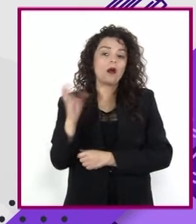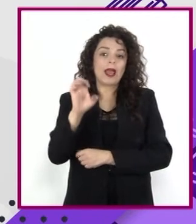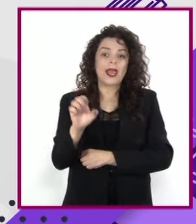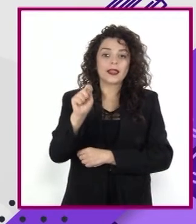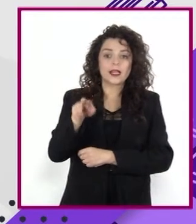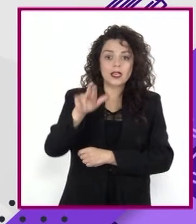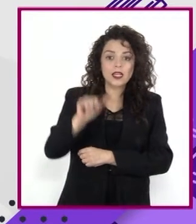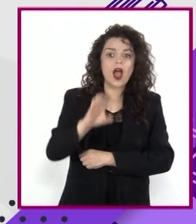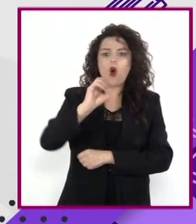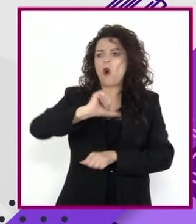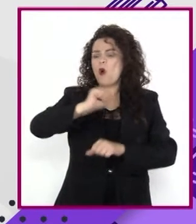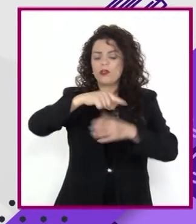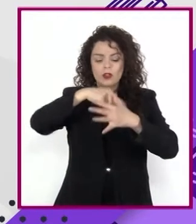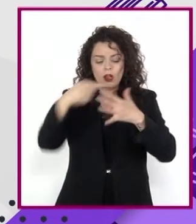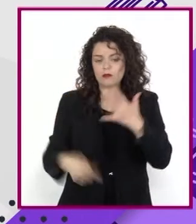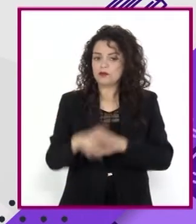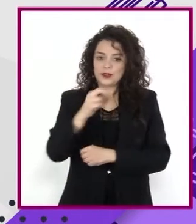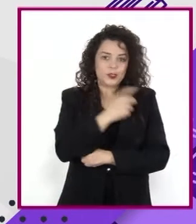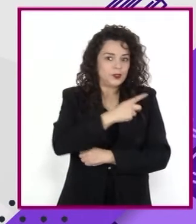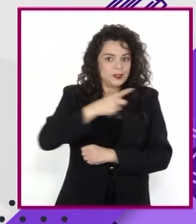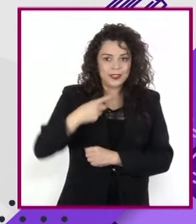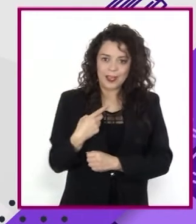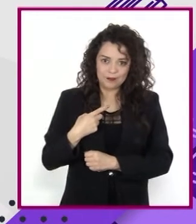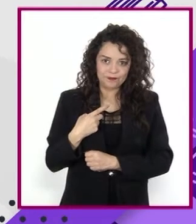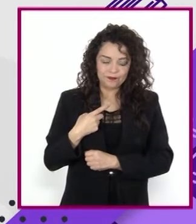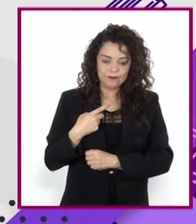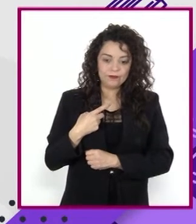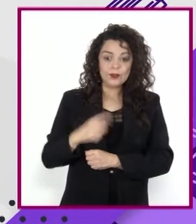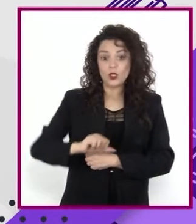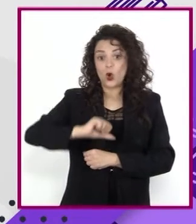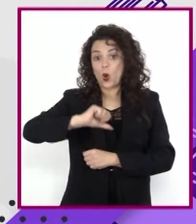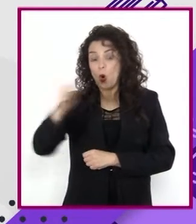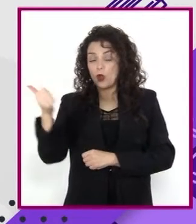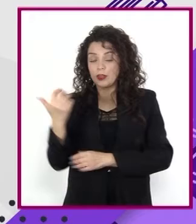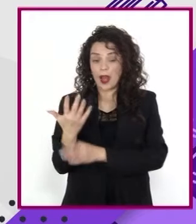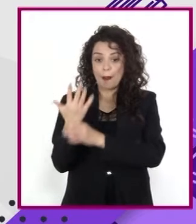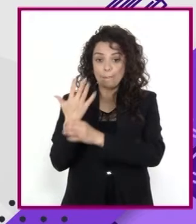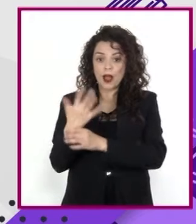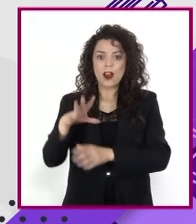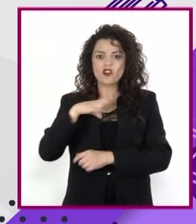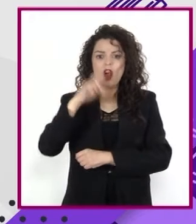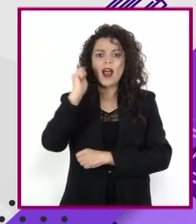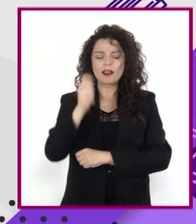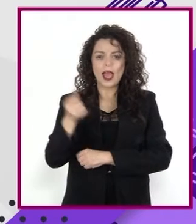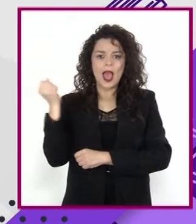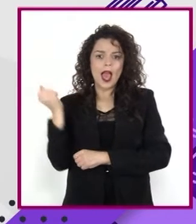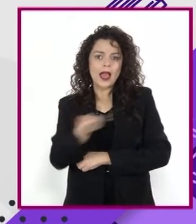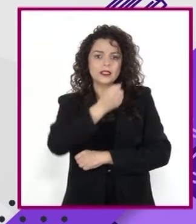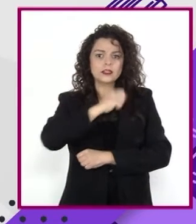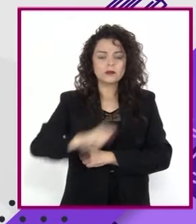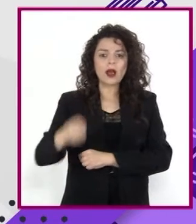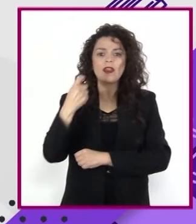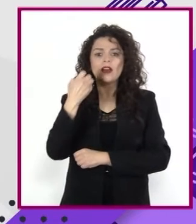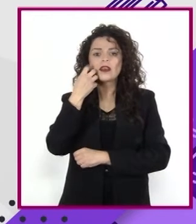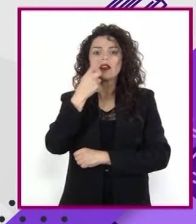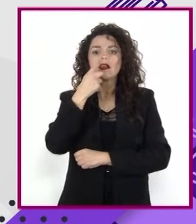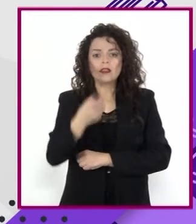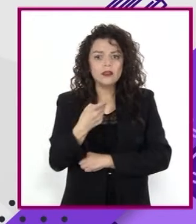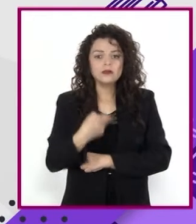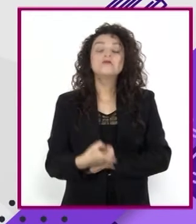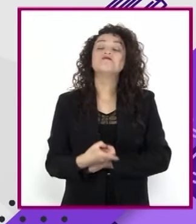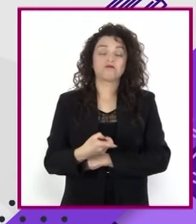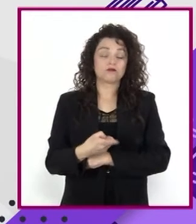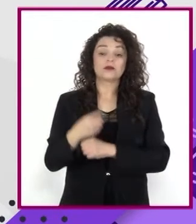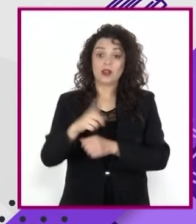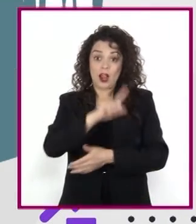otra causa. Con la otra sostiene una espada, que significa que la justicia se aplicará con todo el peso de